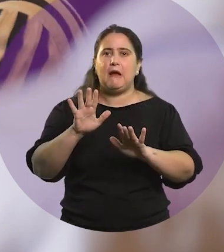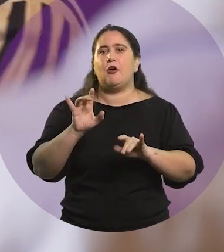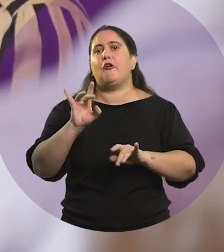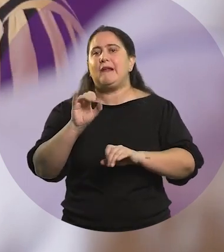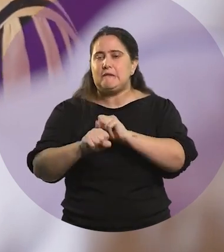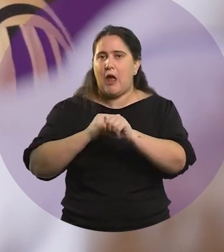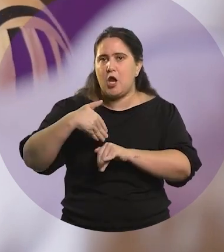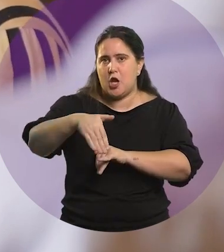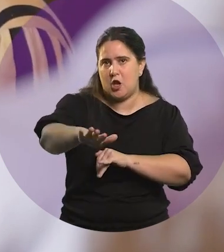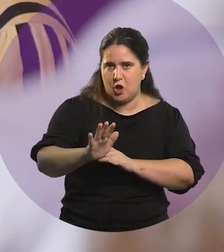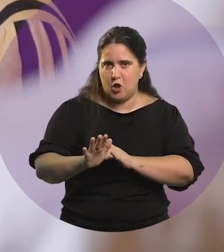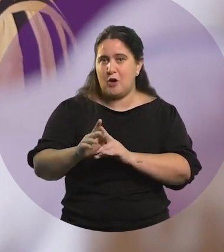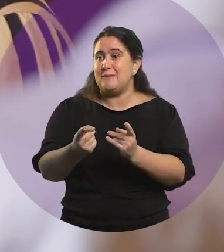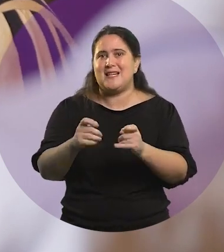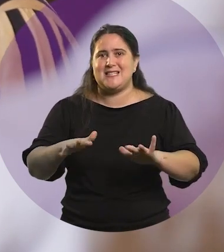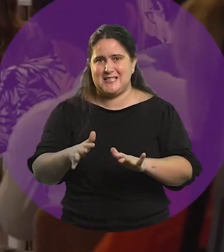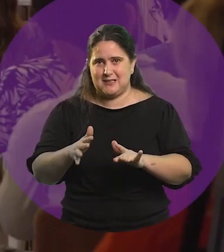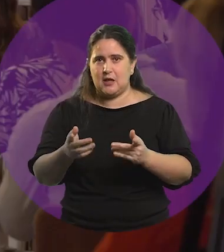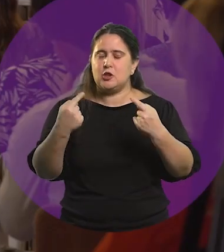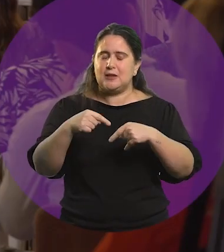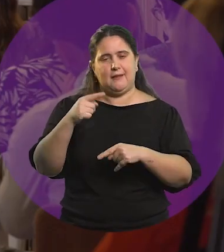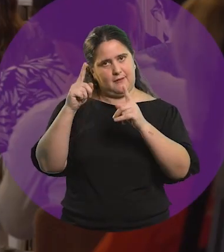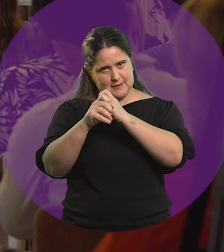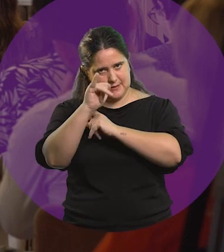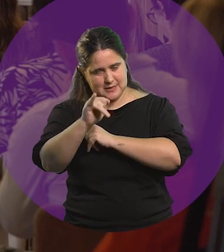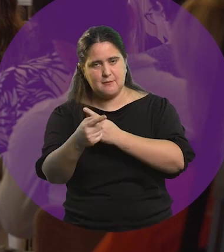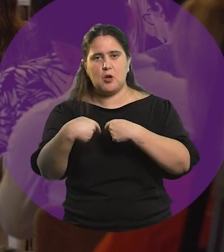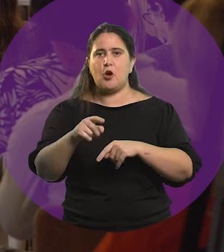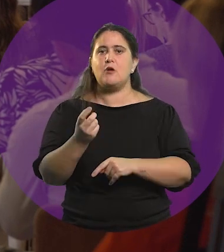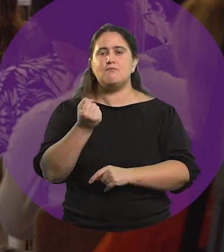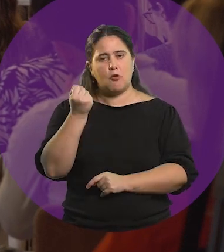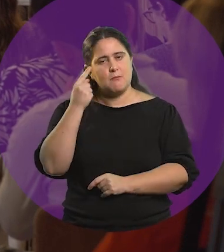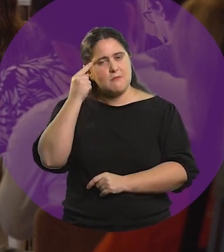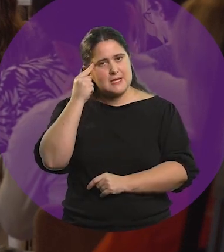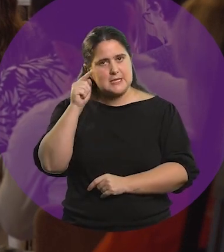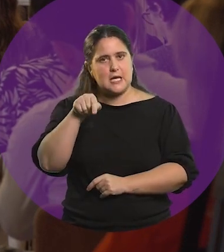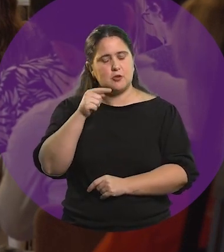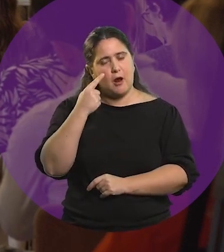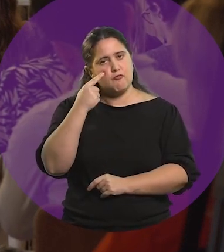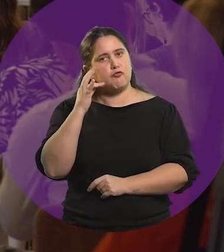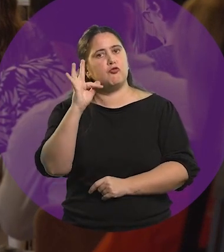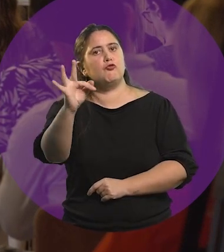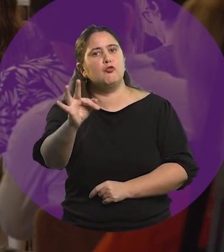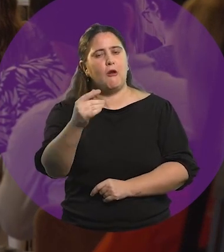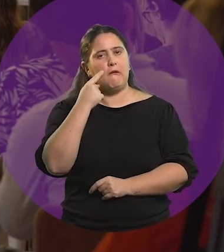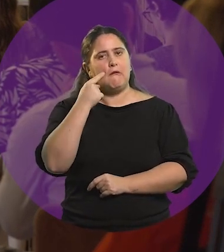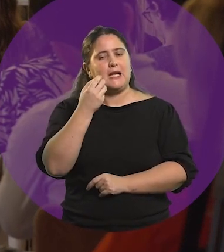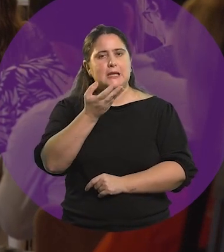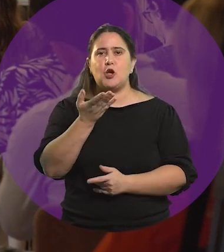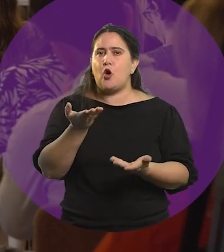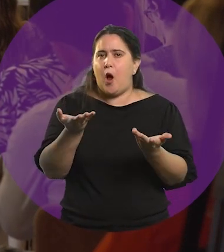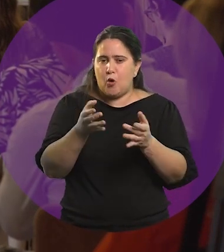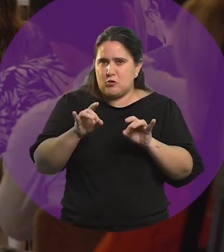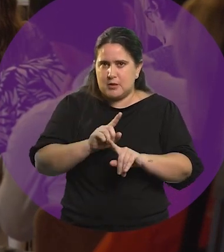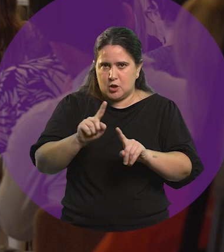adelante, que es cuando vamos a estar saliendo de esa formación. Entonces, sé que es difícil, pero creo que pensar de cara al futuro y no intentar atender